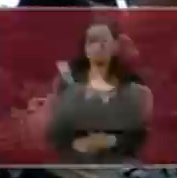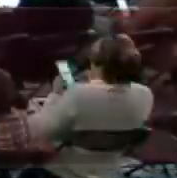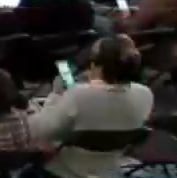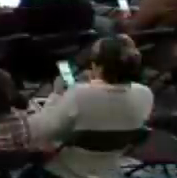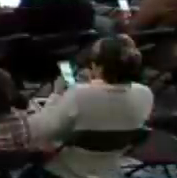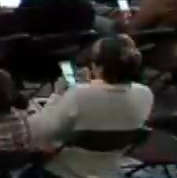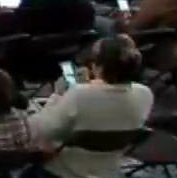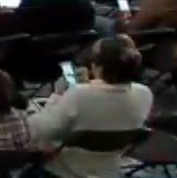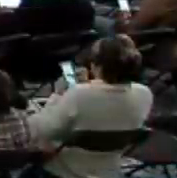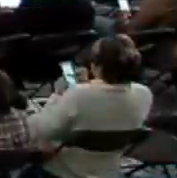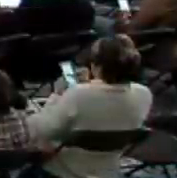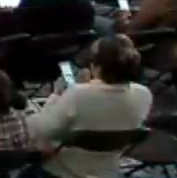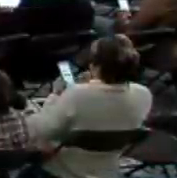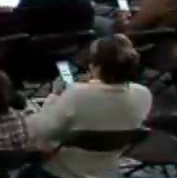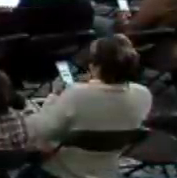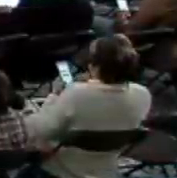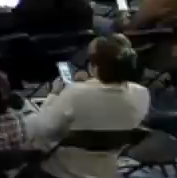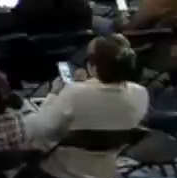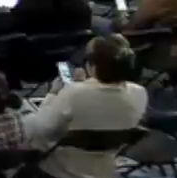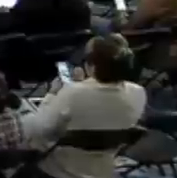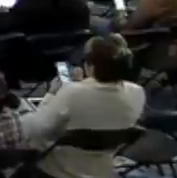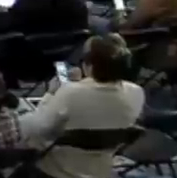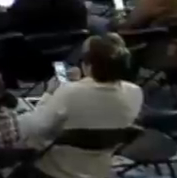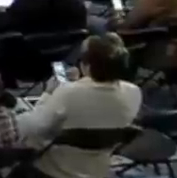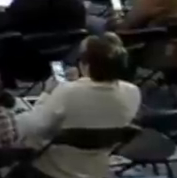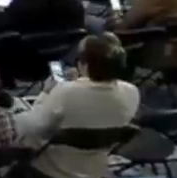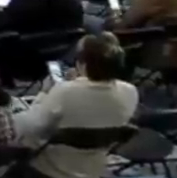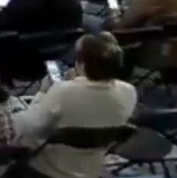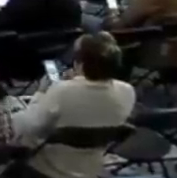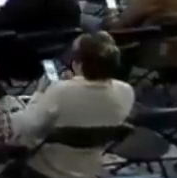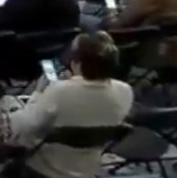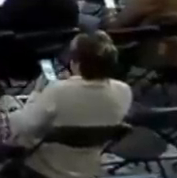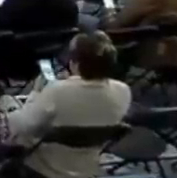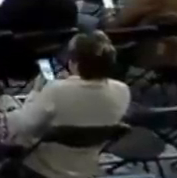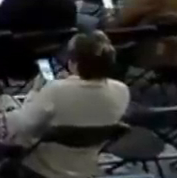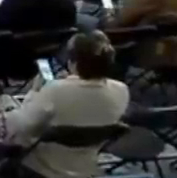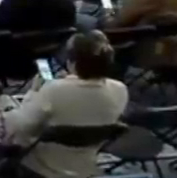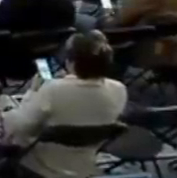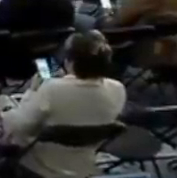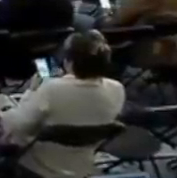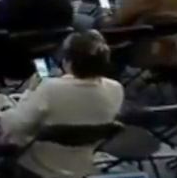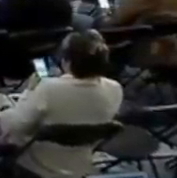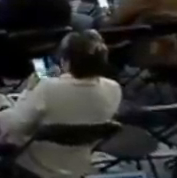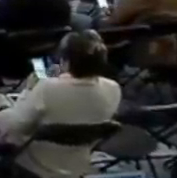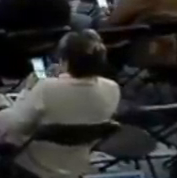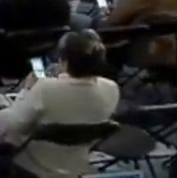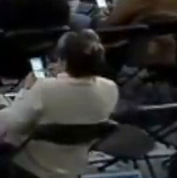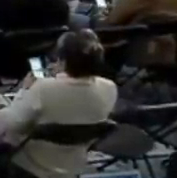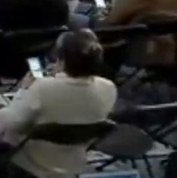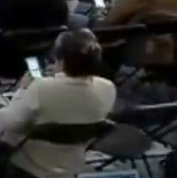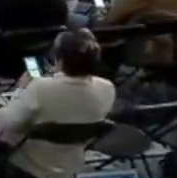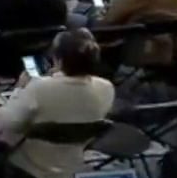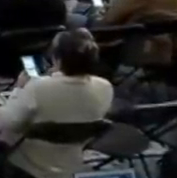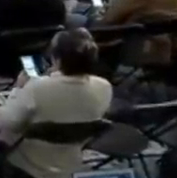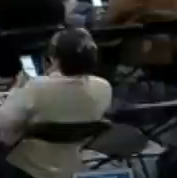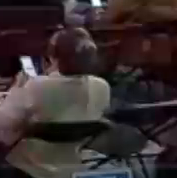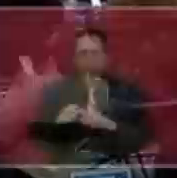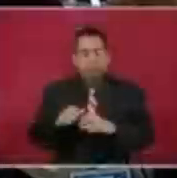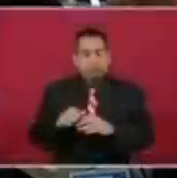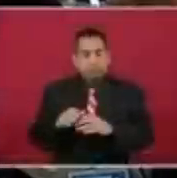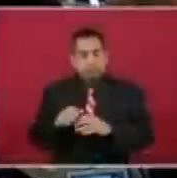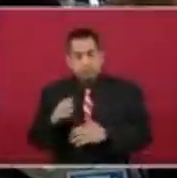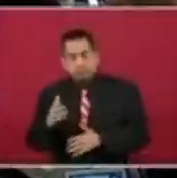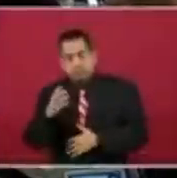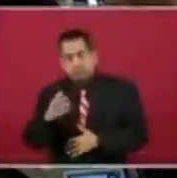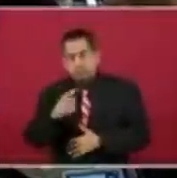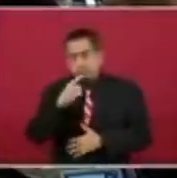señor, sería, pues el jueves de la semana pasada hubo una marcha del ESME a la Secretaría de Gobernación en la que